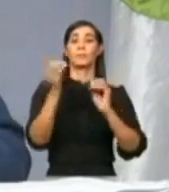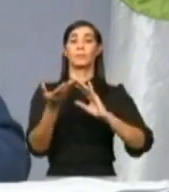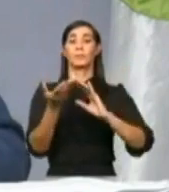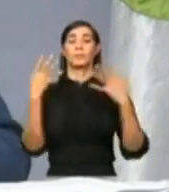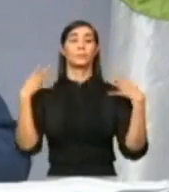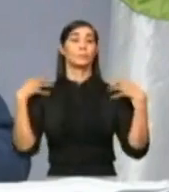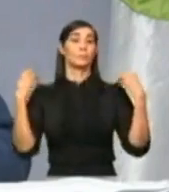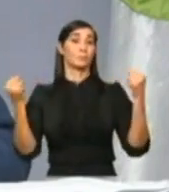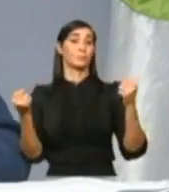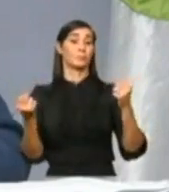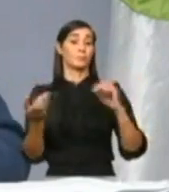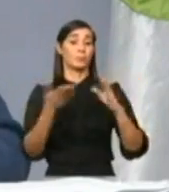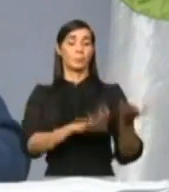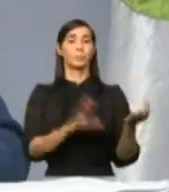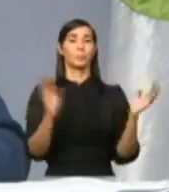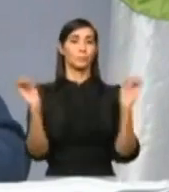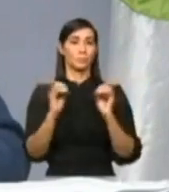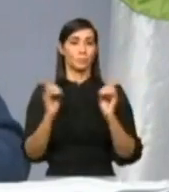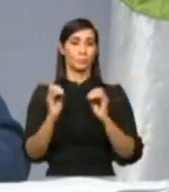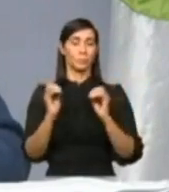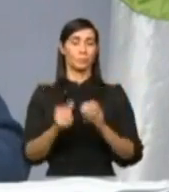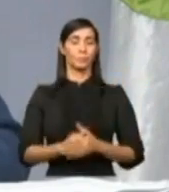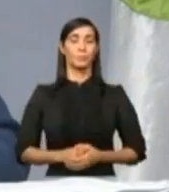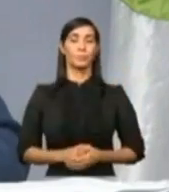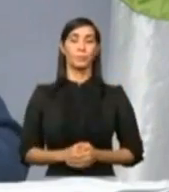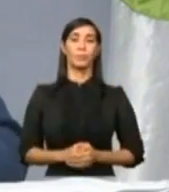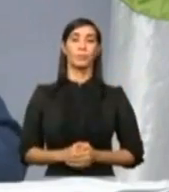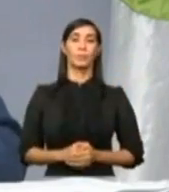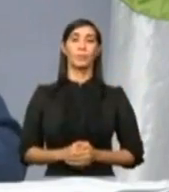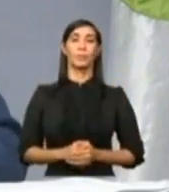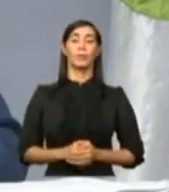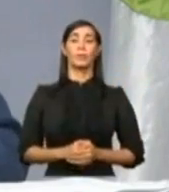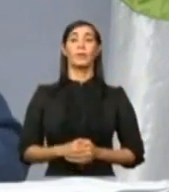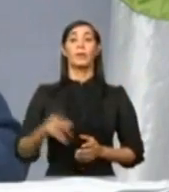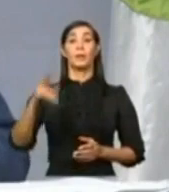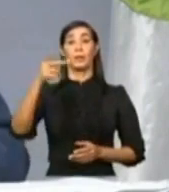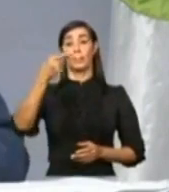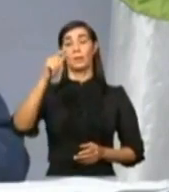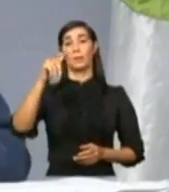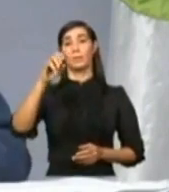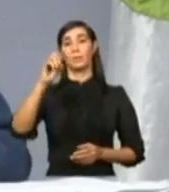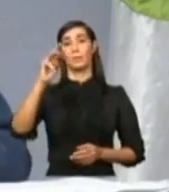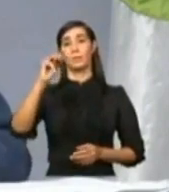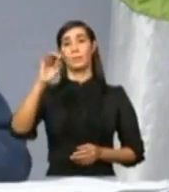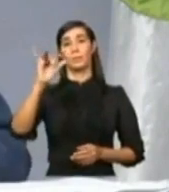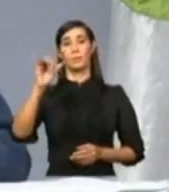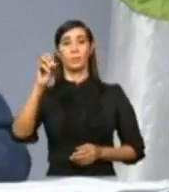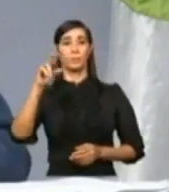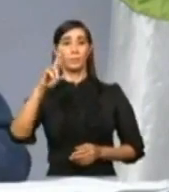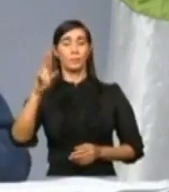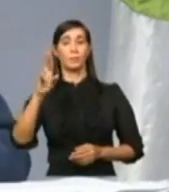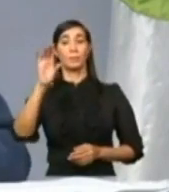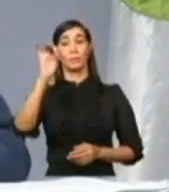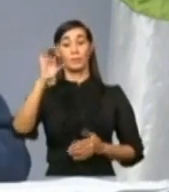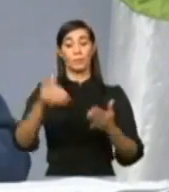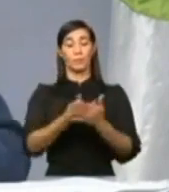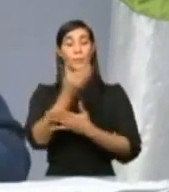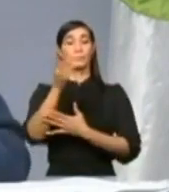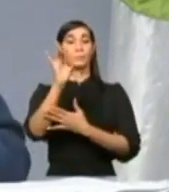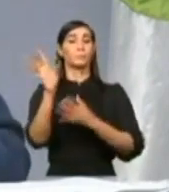recuperados, 0 fallecimientos. Atomayor, 0 casos nuevos, 8